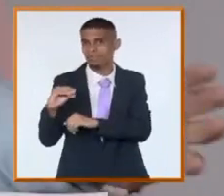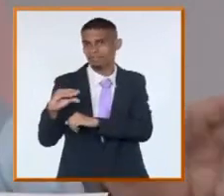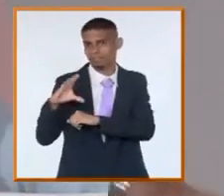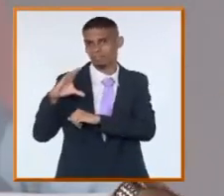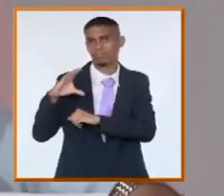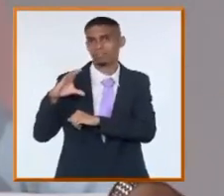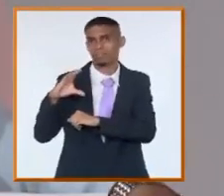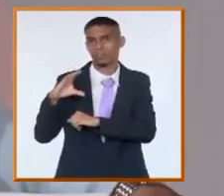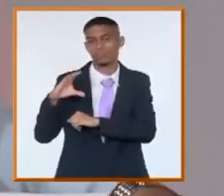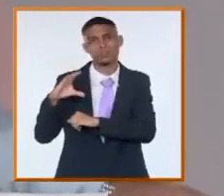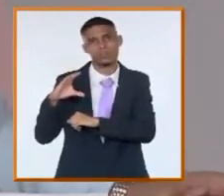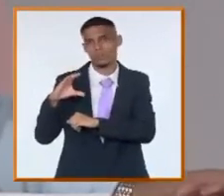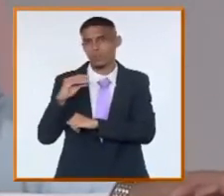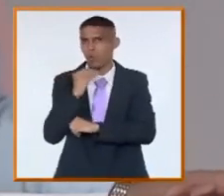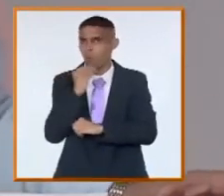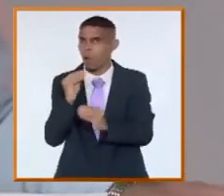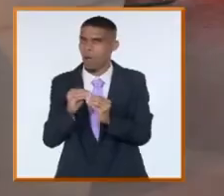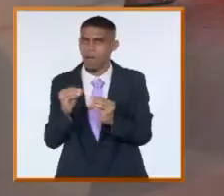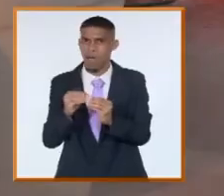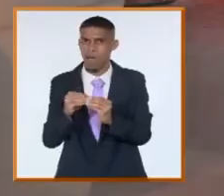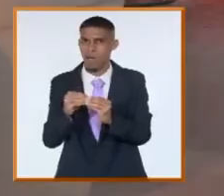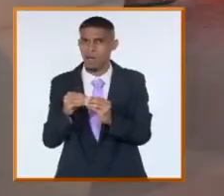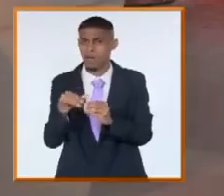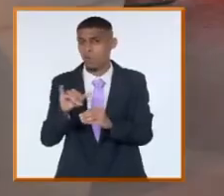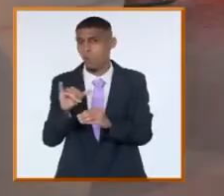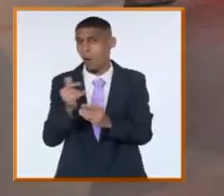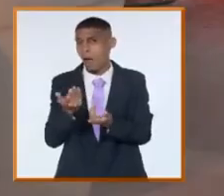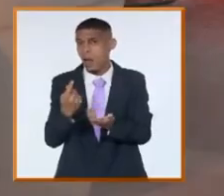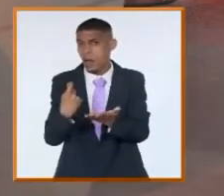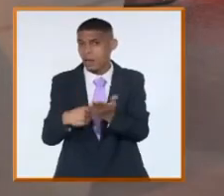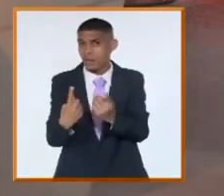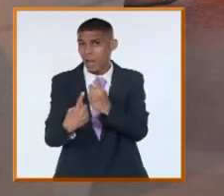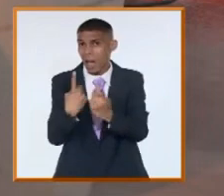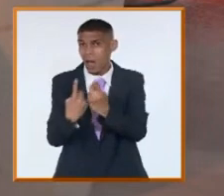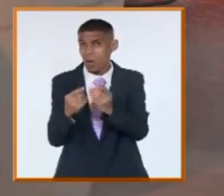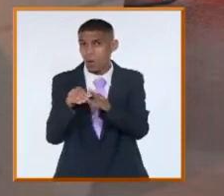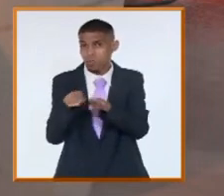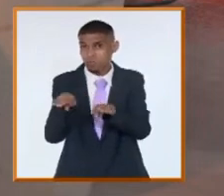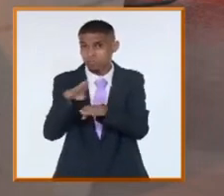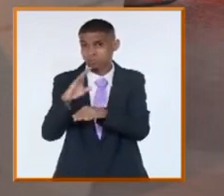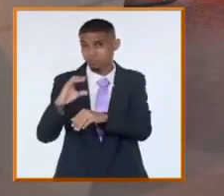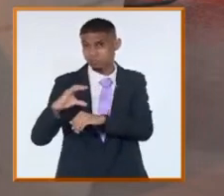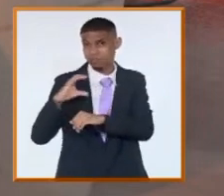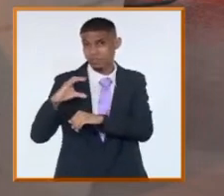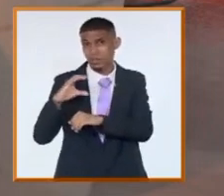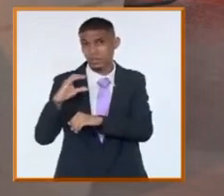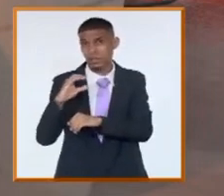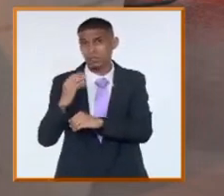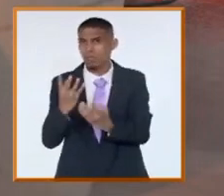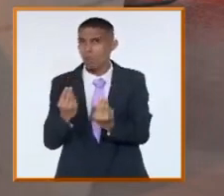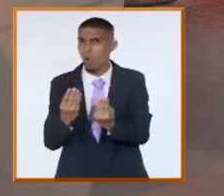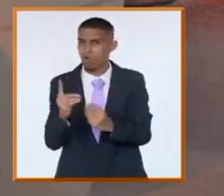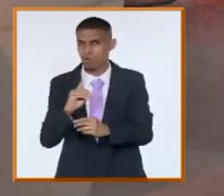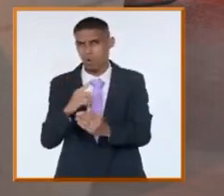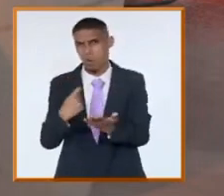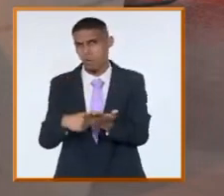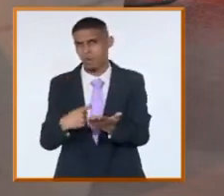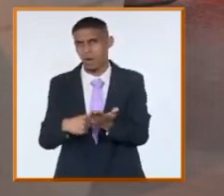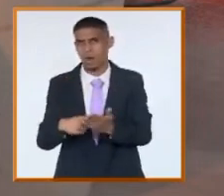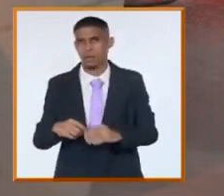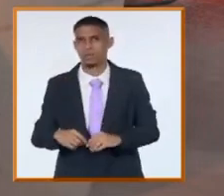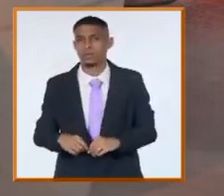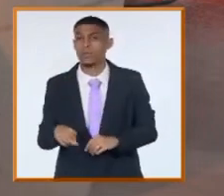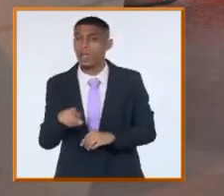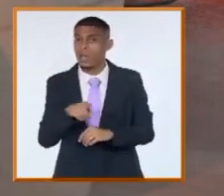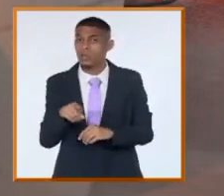de lo que dice el sistema presupuestario vigente hoy en la construcción para todo tipo de obras del Estado si esa no es forma de gestión